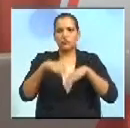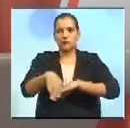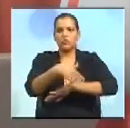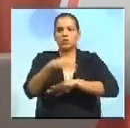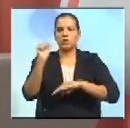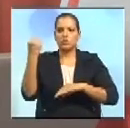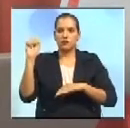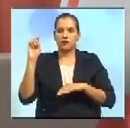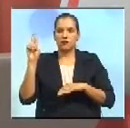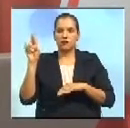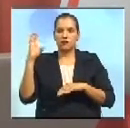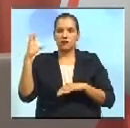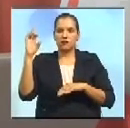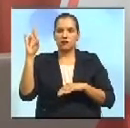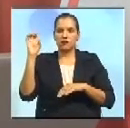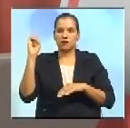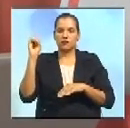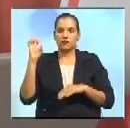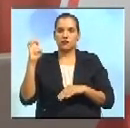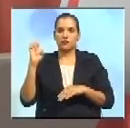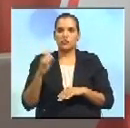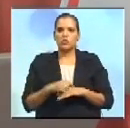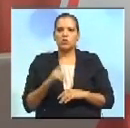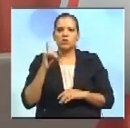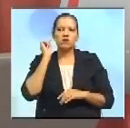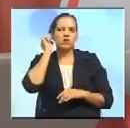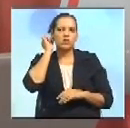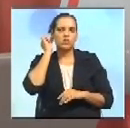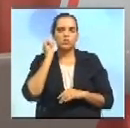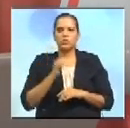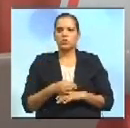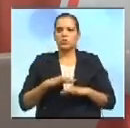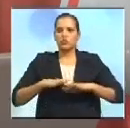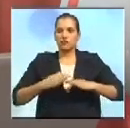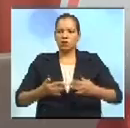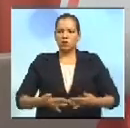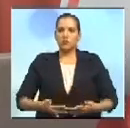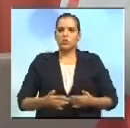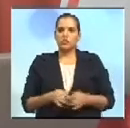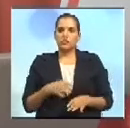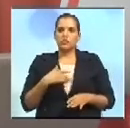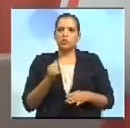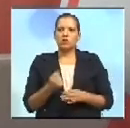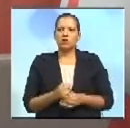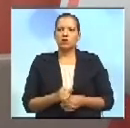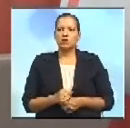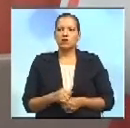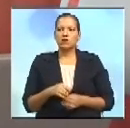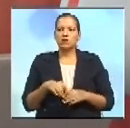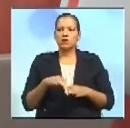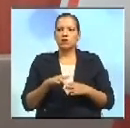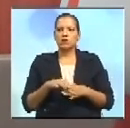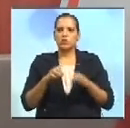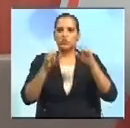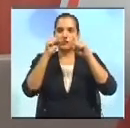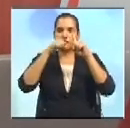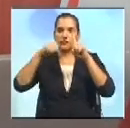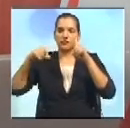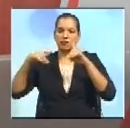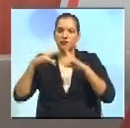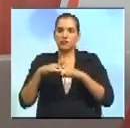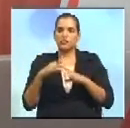en las calles Sucre y 9 de octubre. Una mujer embarazada en estado de gestación se